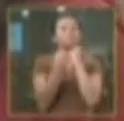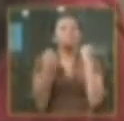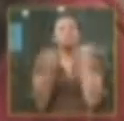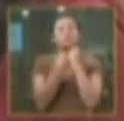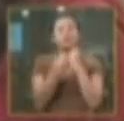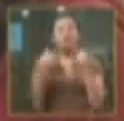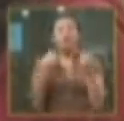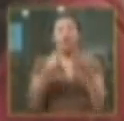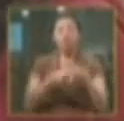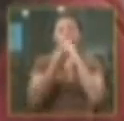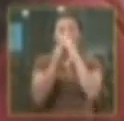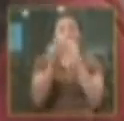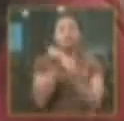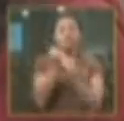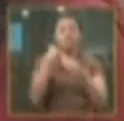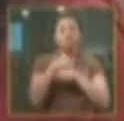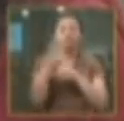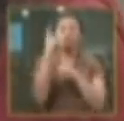empezar a hacer